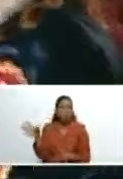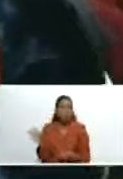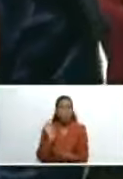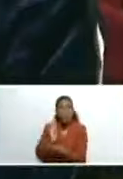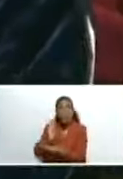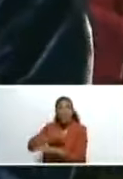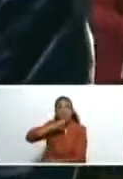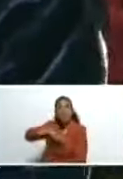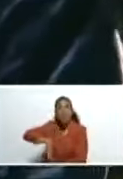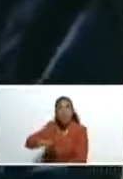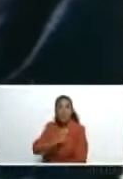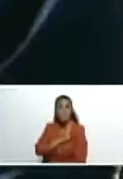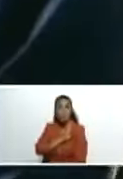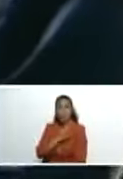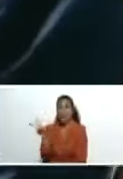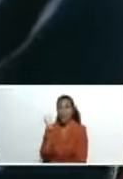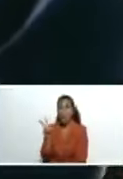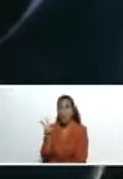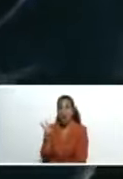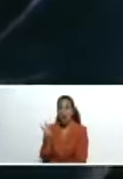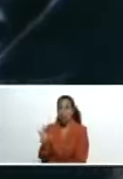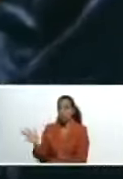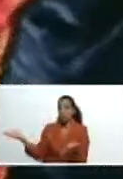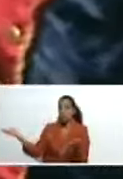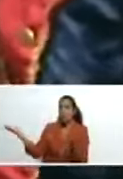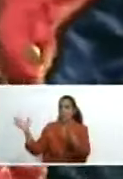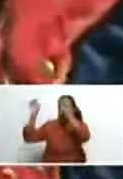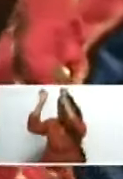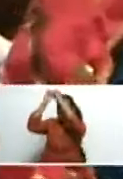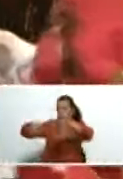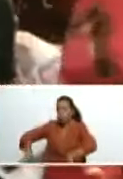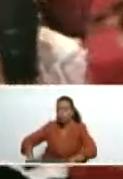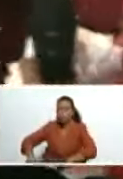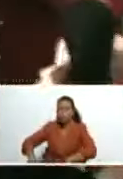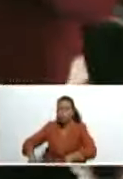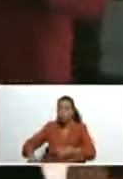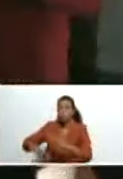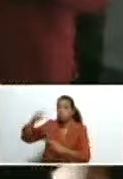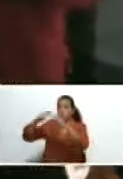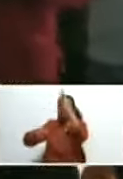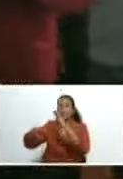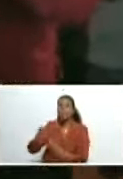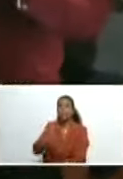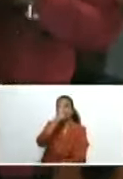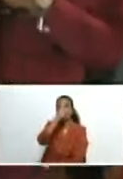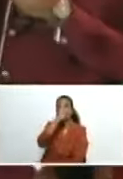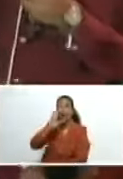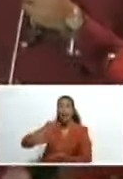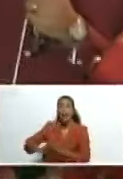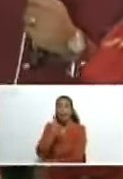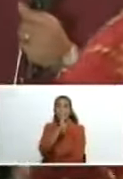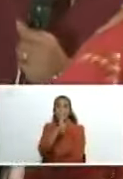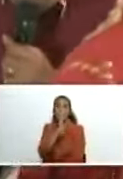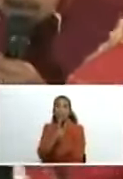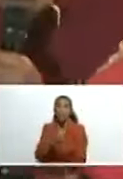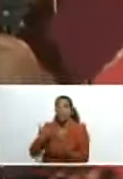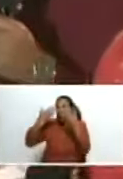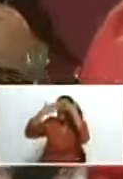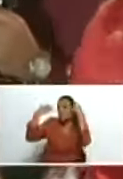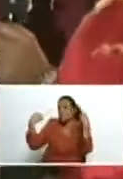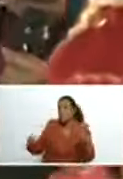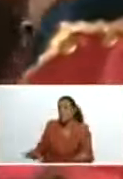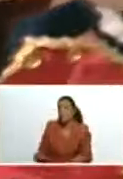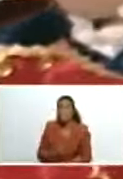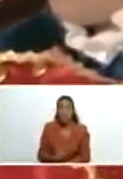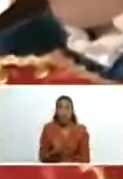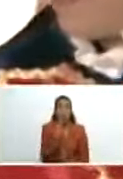preservación del patrimonio edificado del patrimonio inmaterial. Se destruyó todo. Y se desapareció la huella de el capitalismo